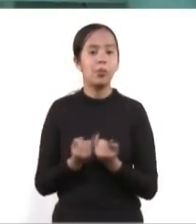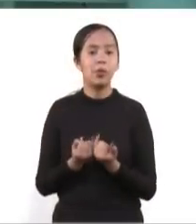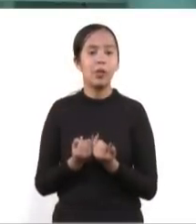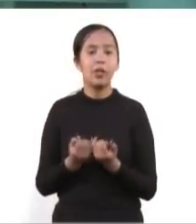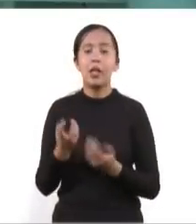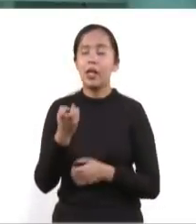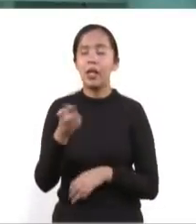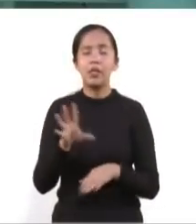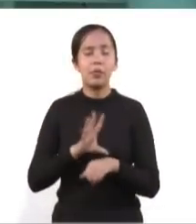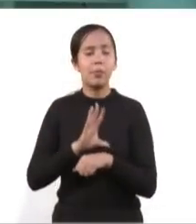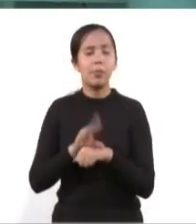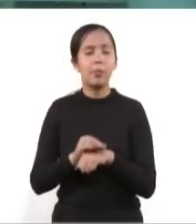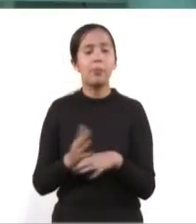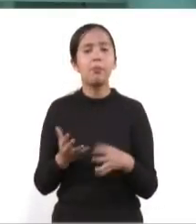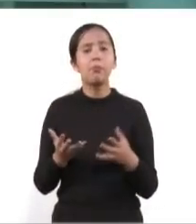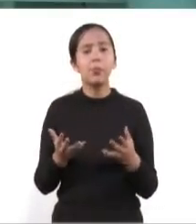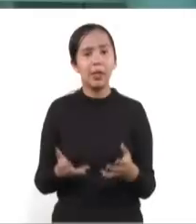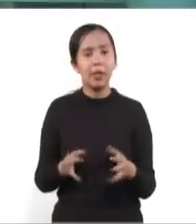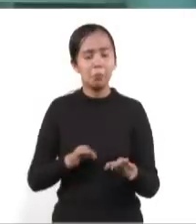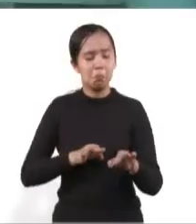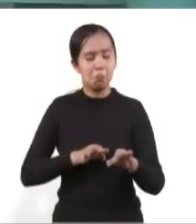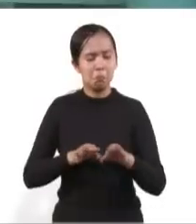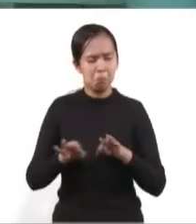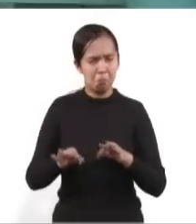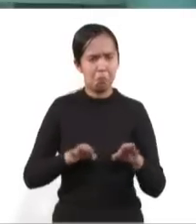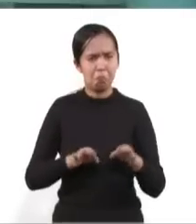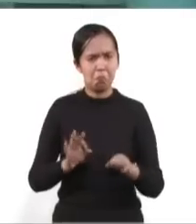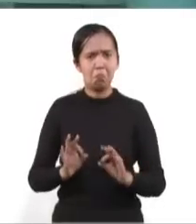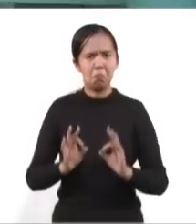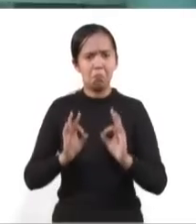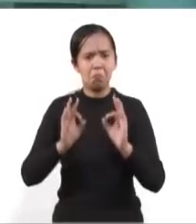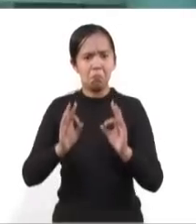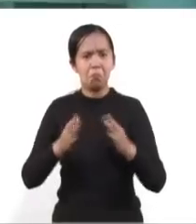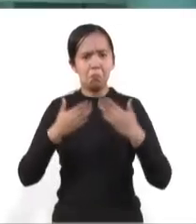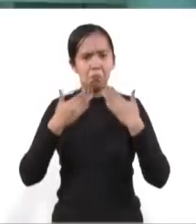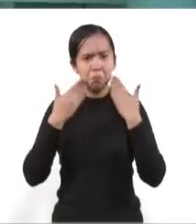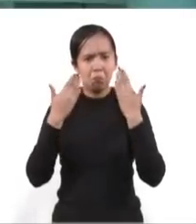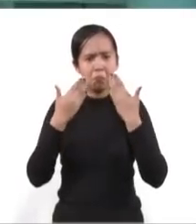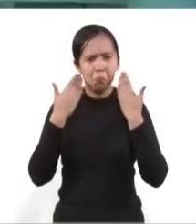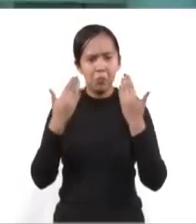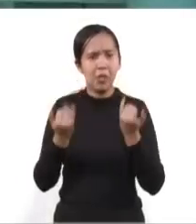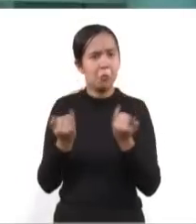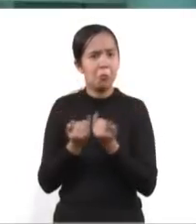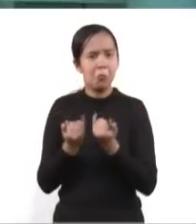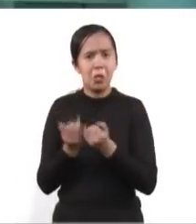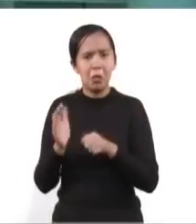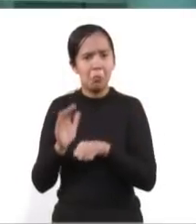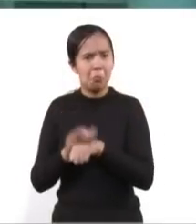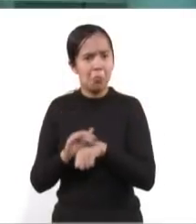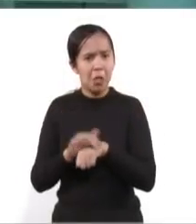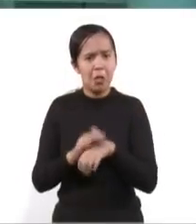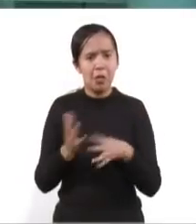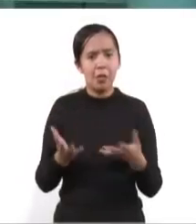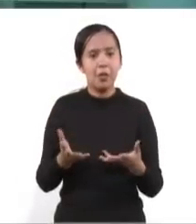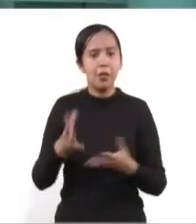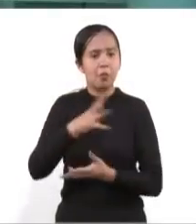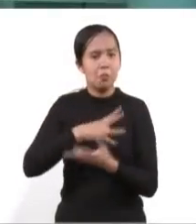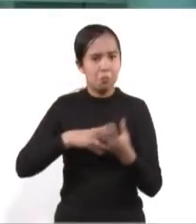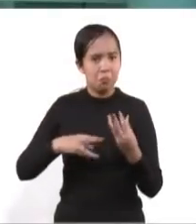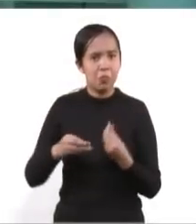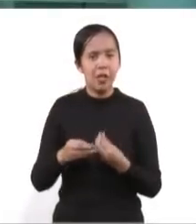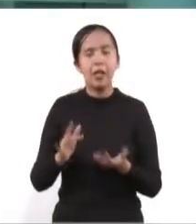permitió establecer un trabajo de empatía muy importante y de amiguismo, de colaboración, que les